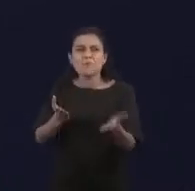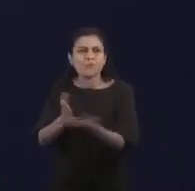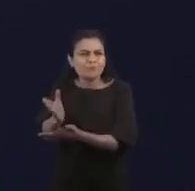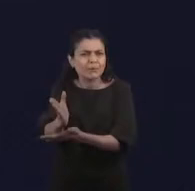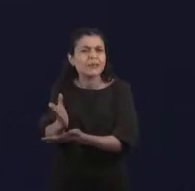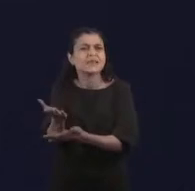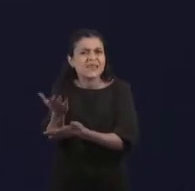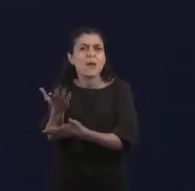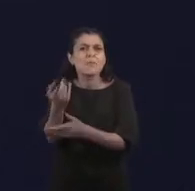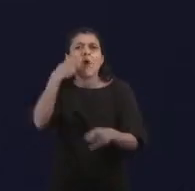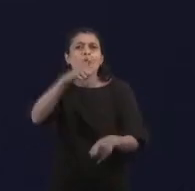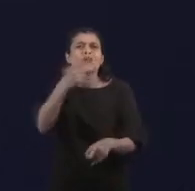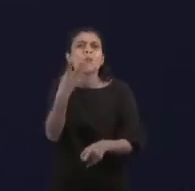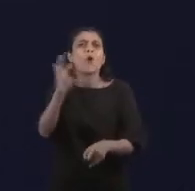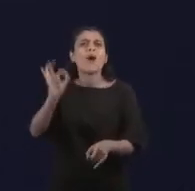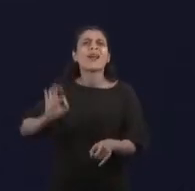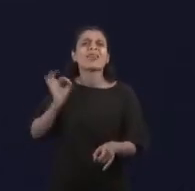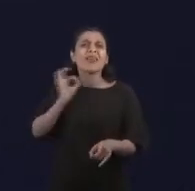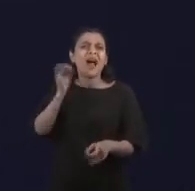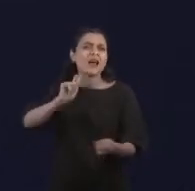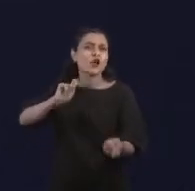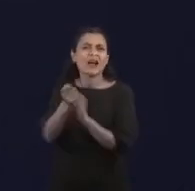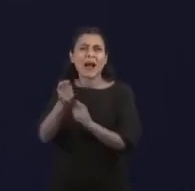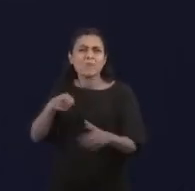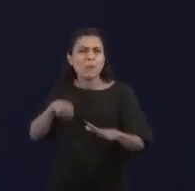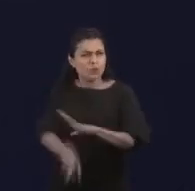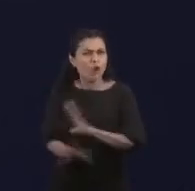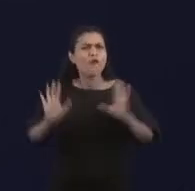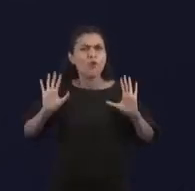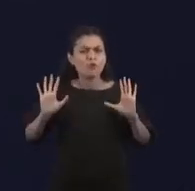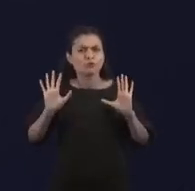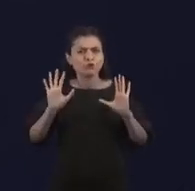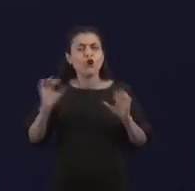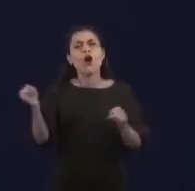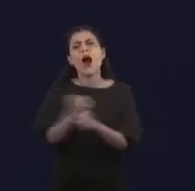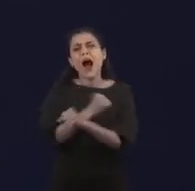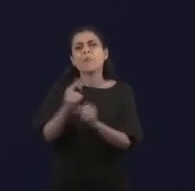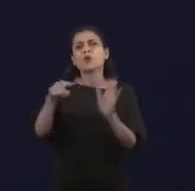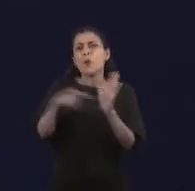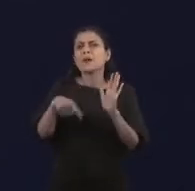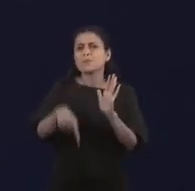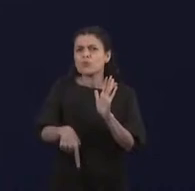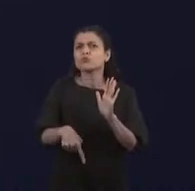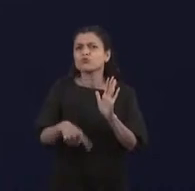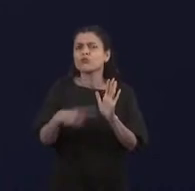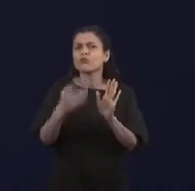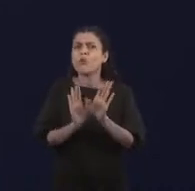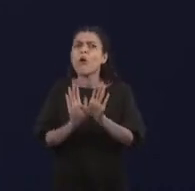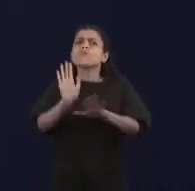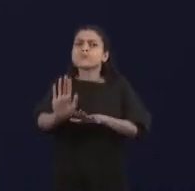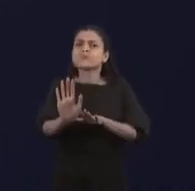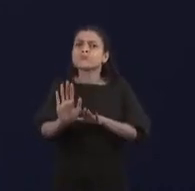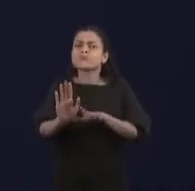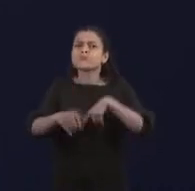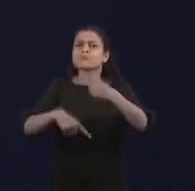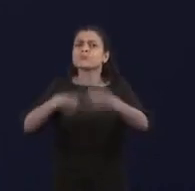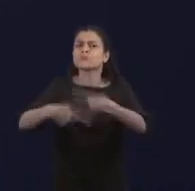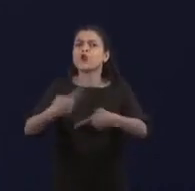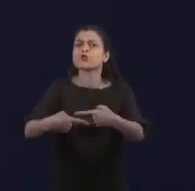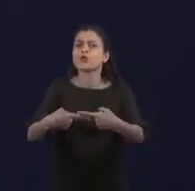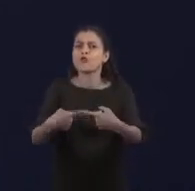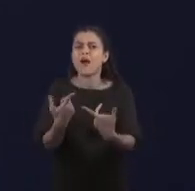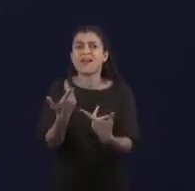menos 4 décadas. La aprobación de esta norma significa un paso más dentro de